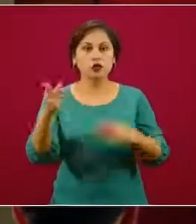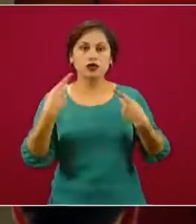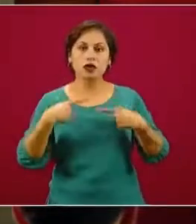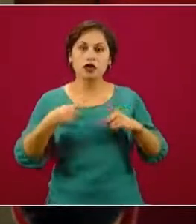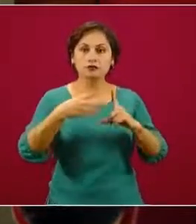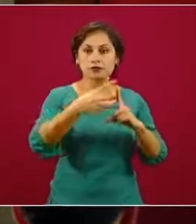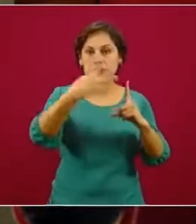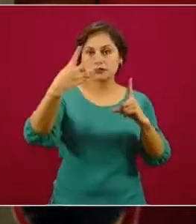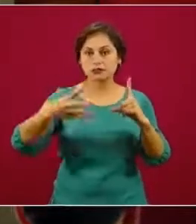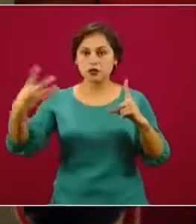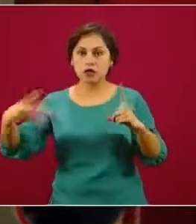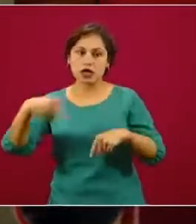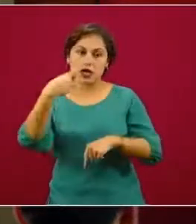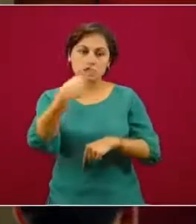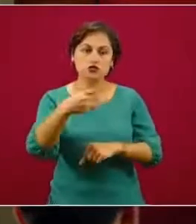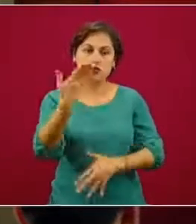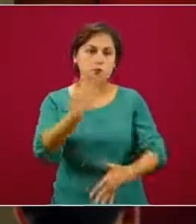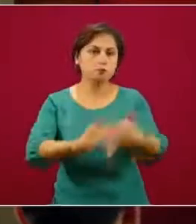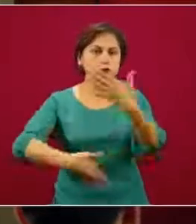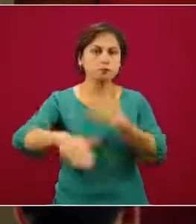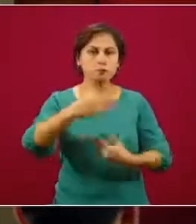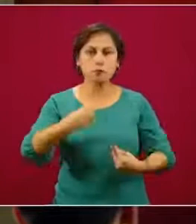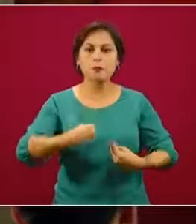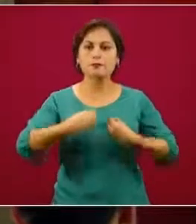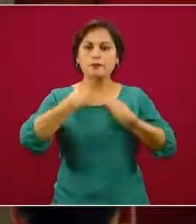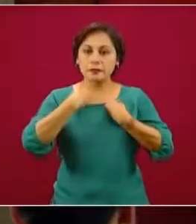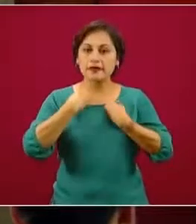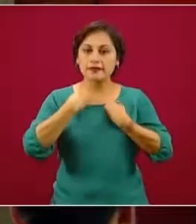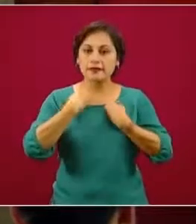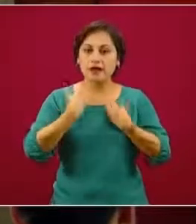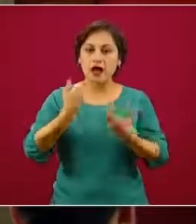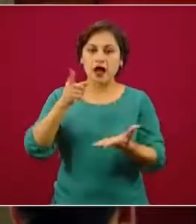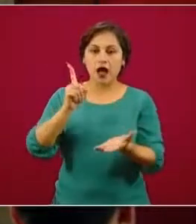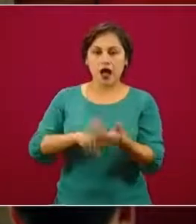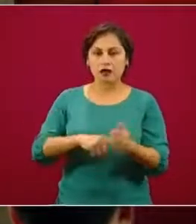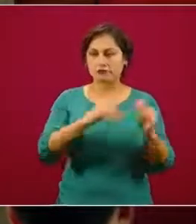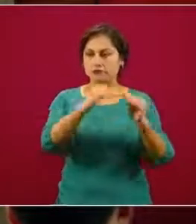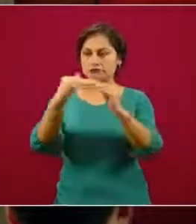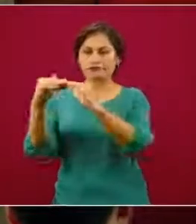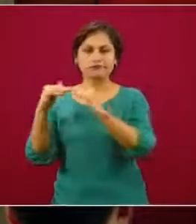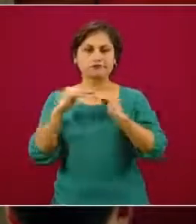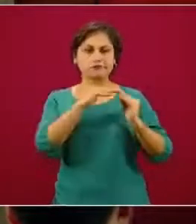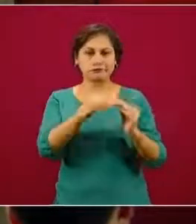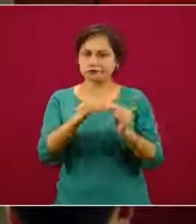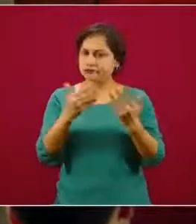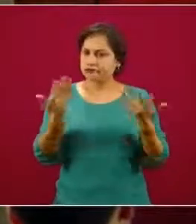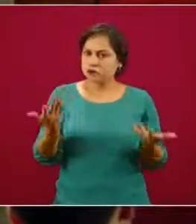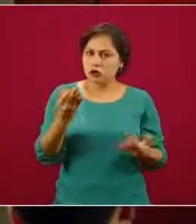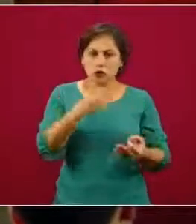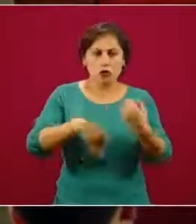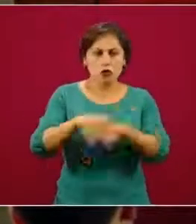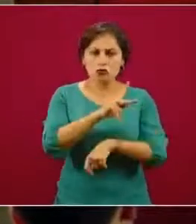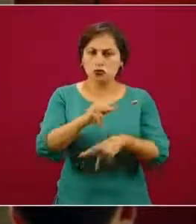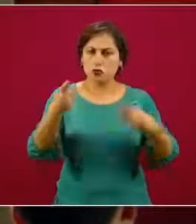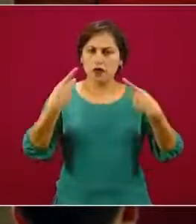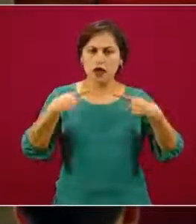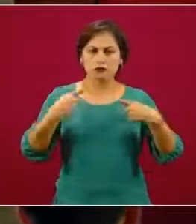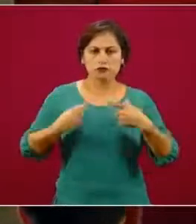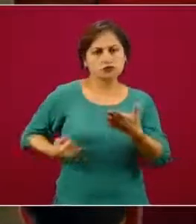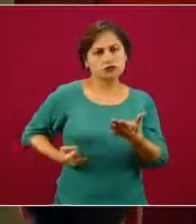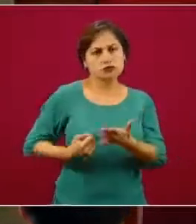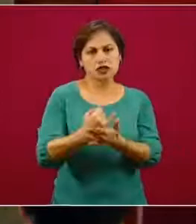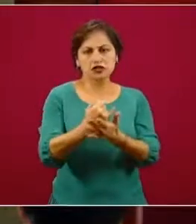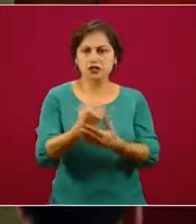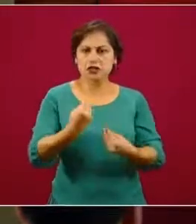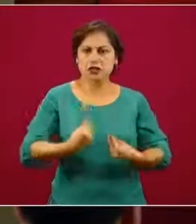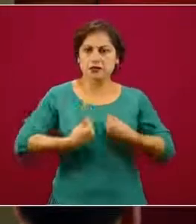de sus proyectos de vida. Es decir, en la democracia todas las personas podemos escoger nuestro proyecto de vida y es igualmente valioso. Eso es lo que estamos